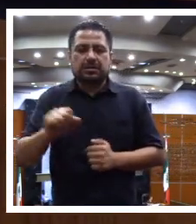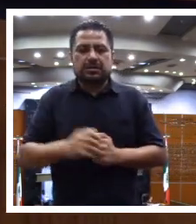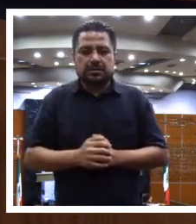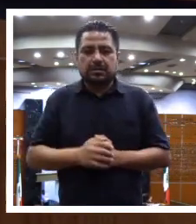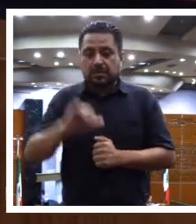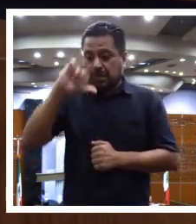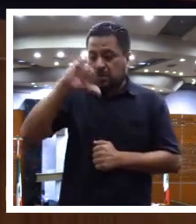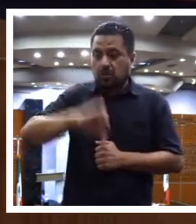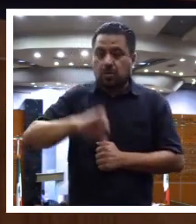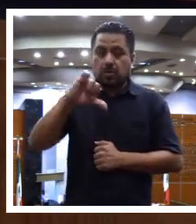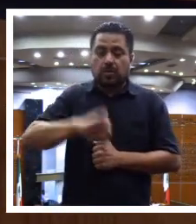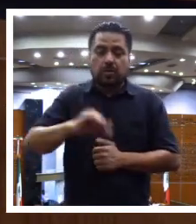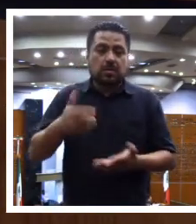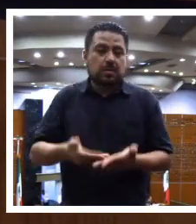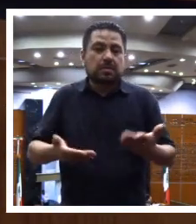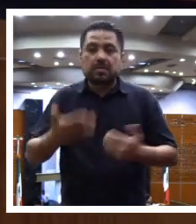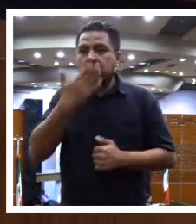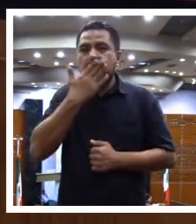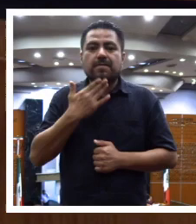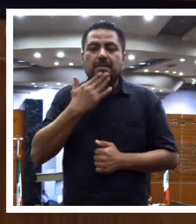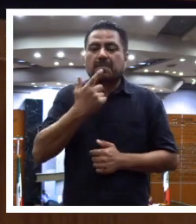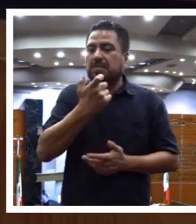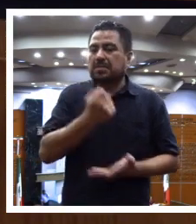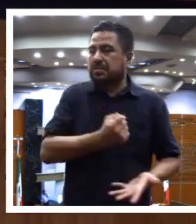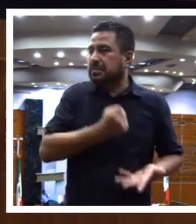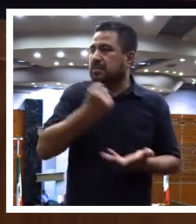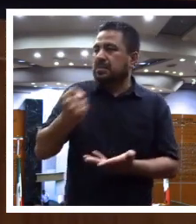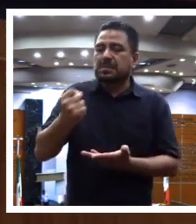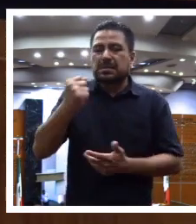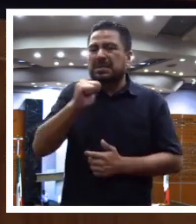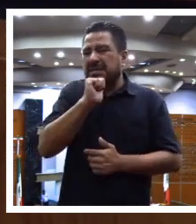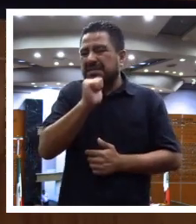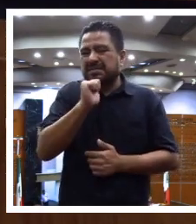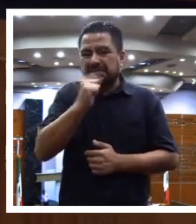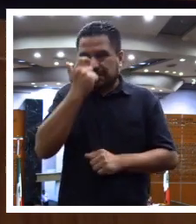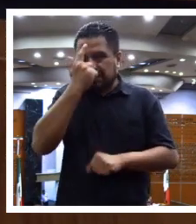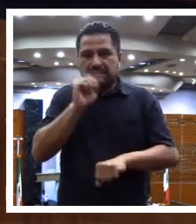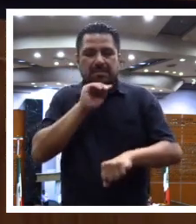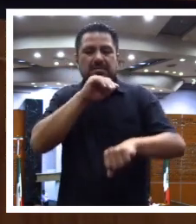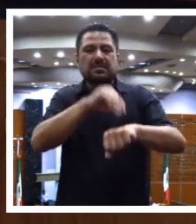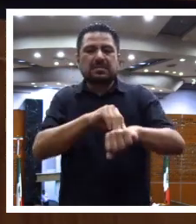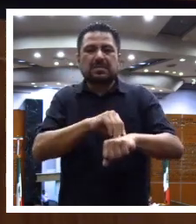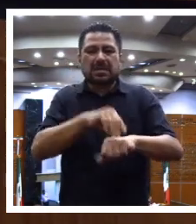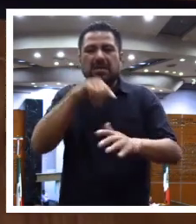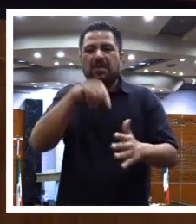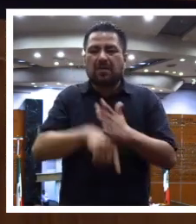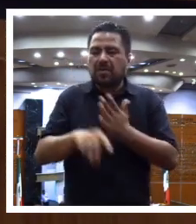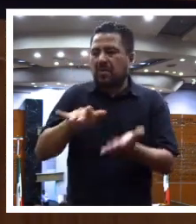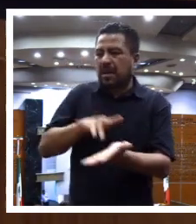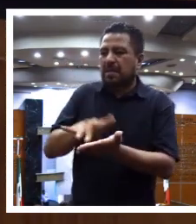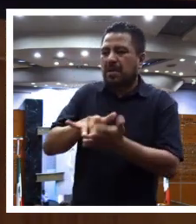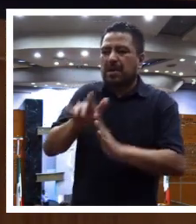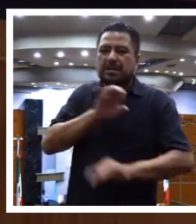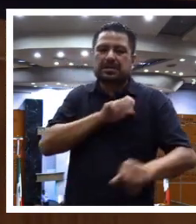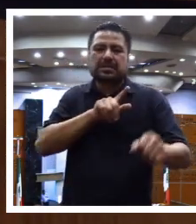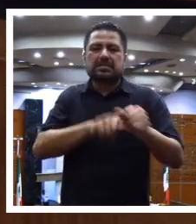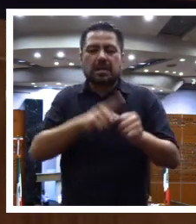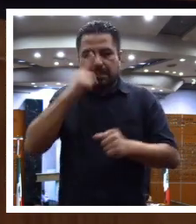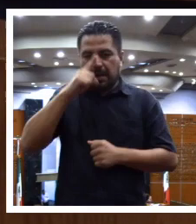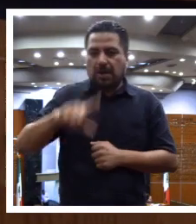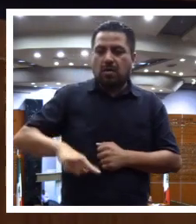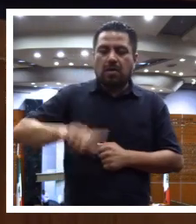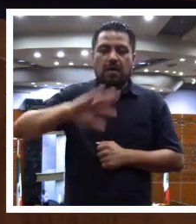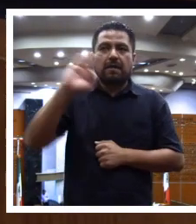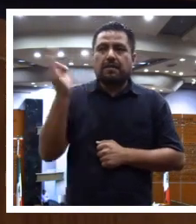Al día de hoy, no hay asignación de recursos económicos ni la creación de un fondo de apoyo especial por parte del